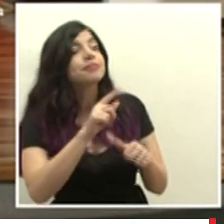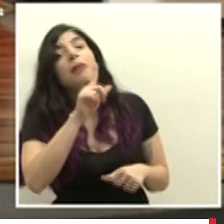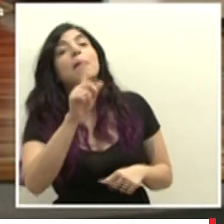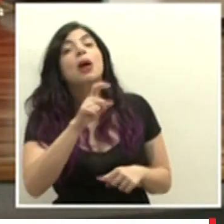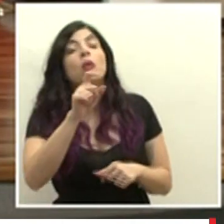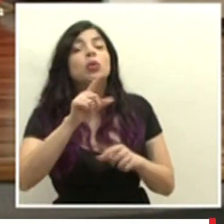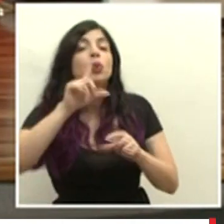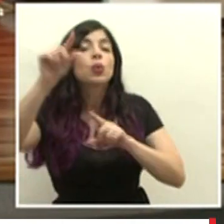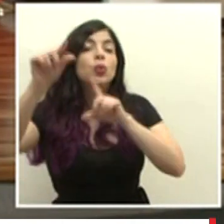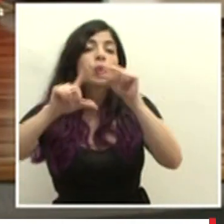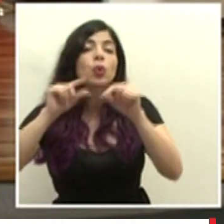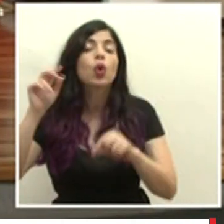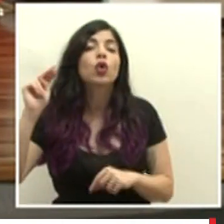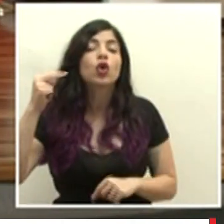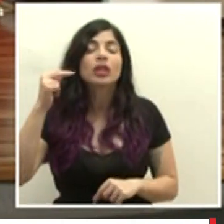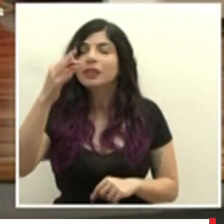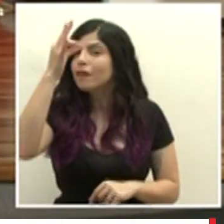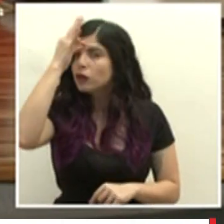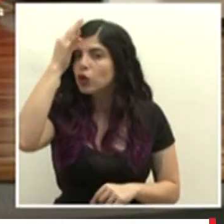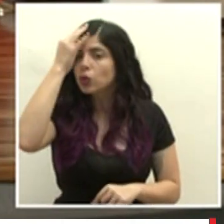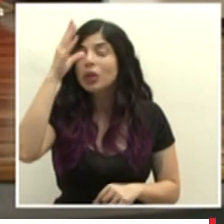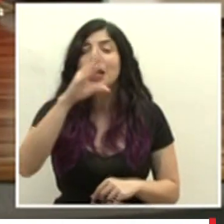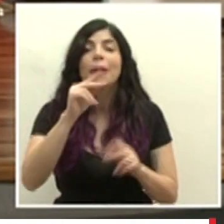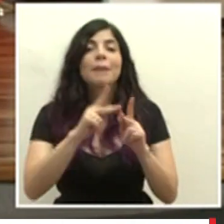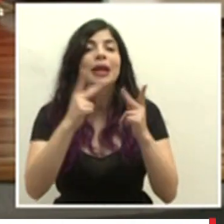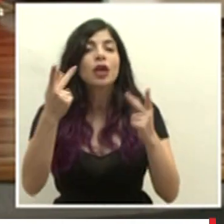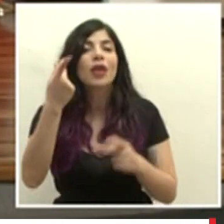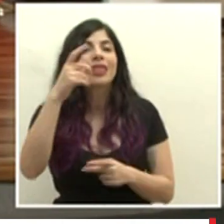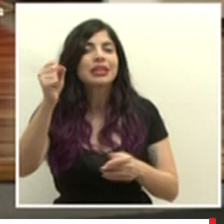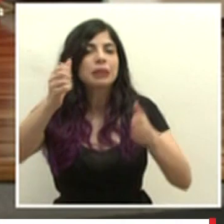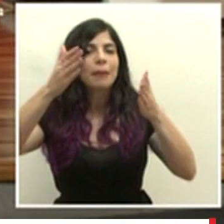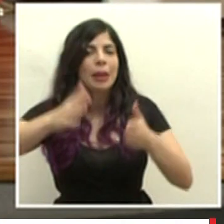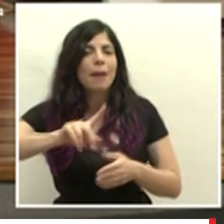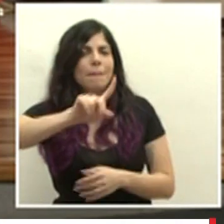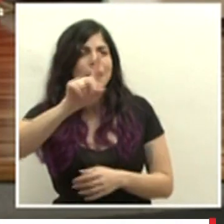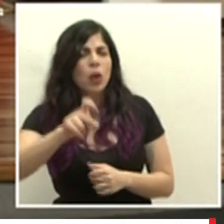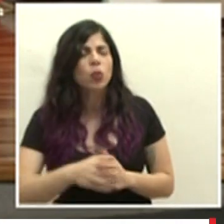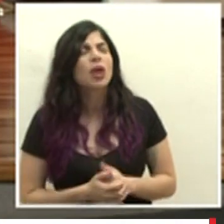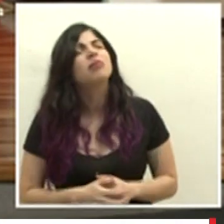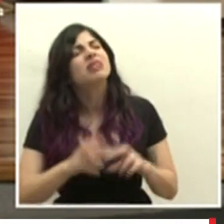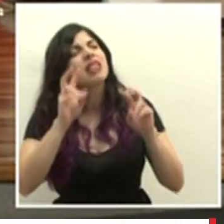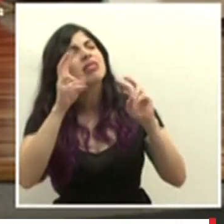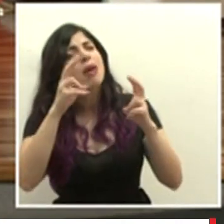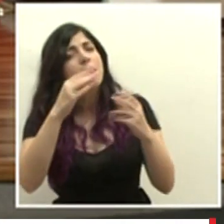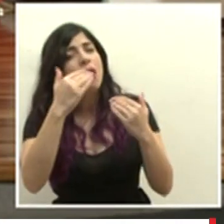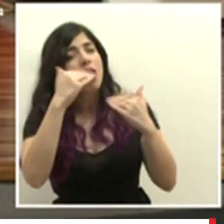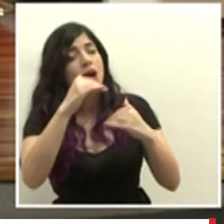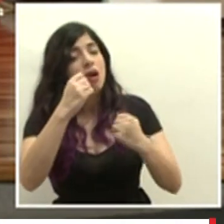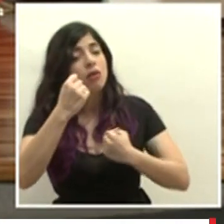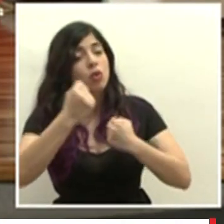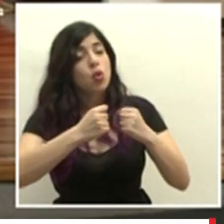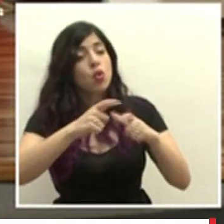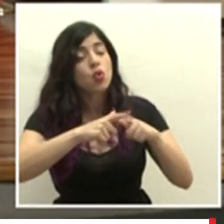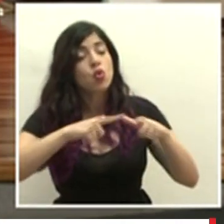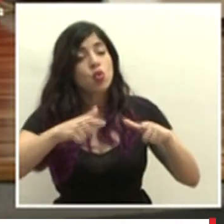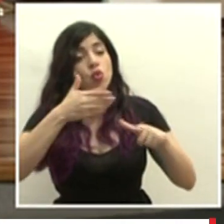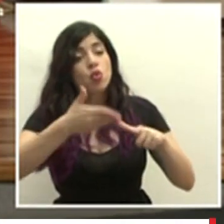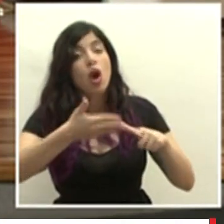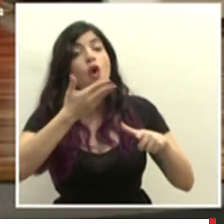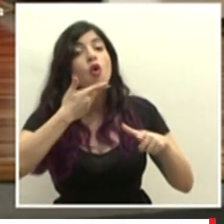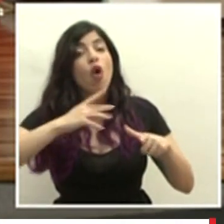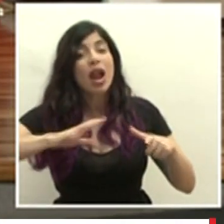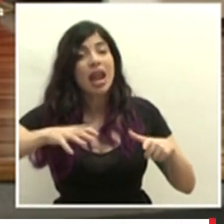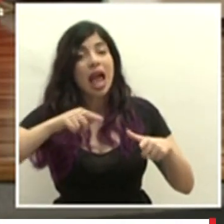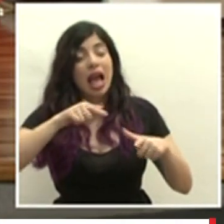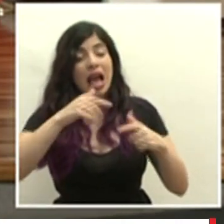medios regionales, Noticias Fortuna y periódico El Desamparadeño consulta. En tema de las restricciones en los cantones que se encuentran en color